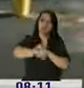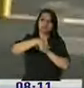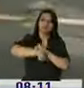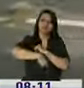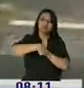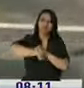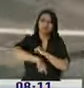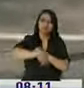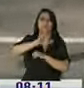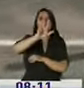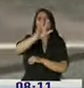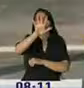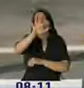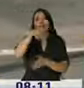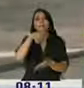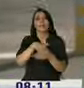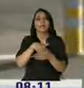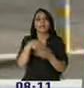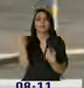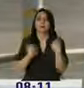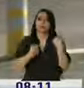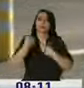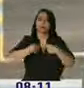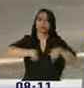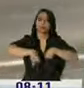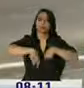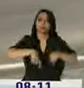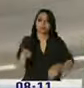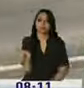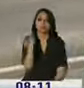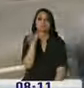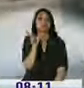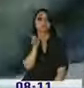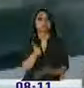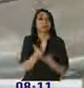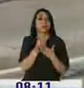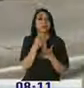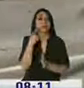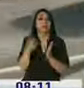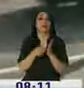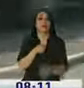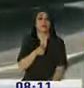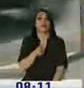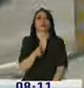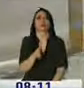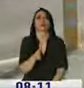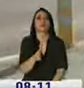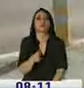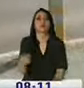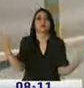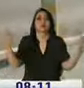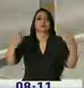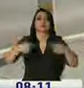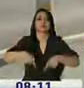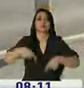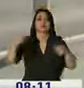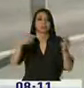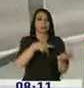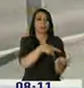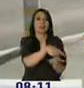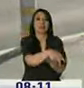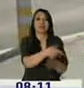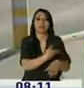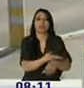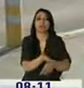de 35 mil vehículos. Este dispositivo ayuda principalmente a ahorrar tiempo y también a evitar las